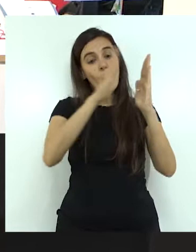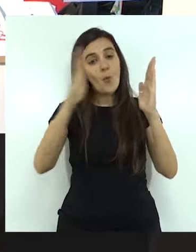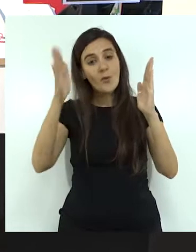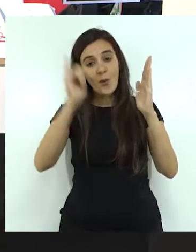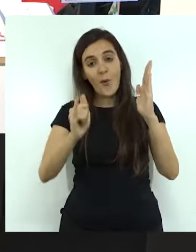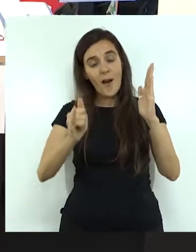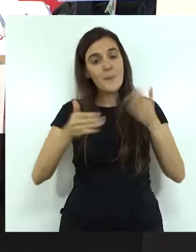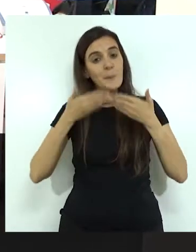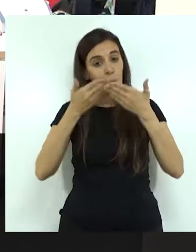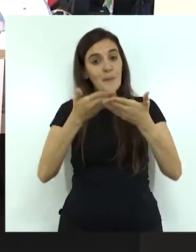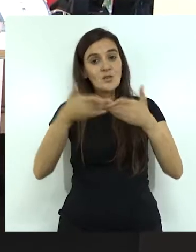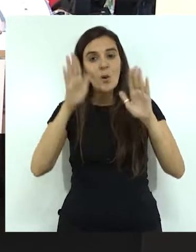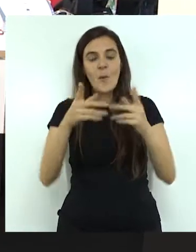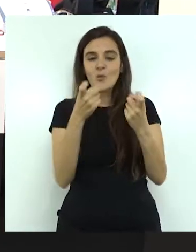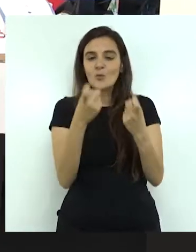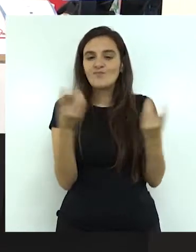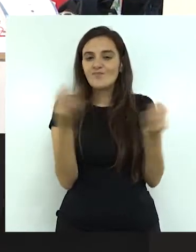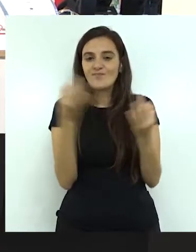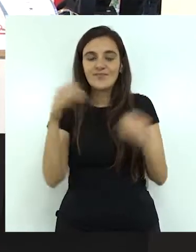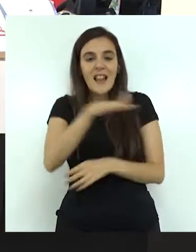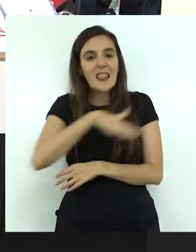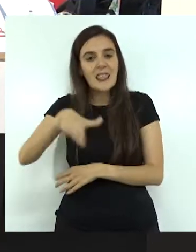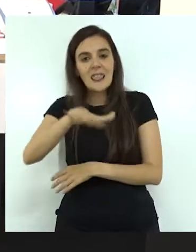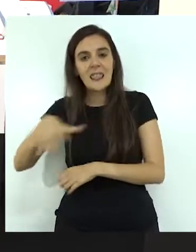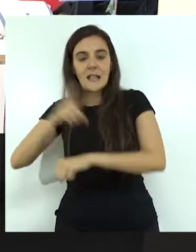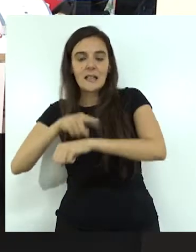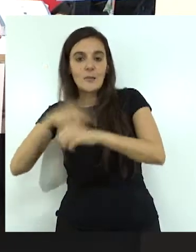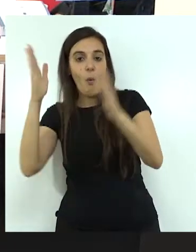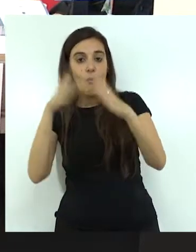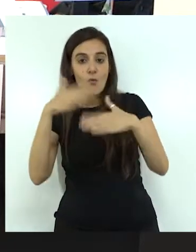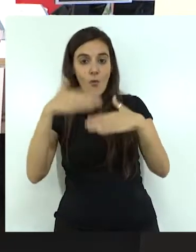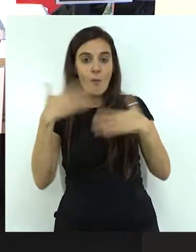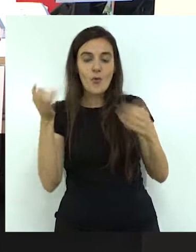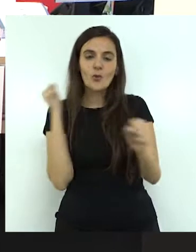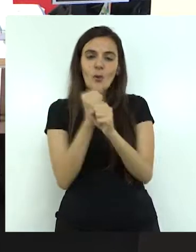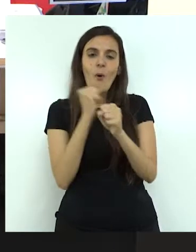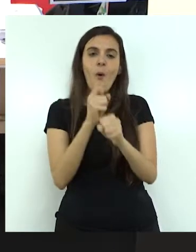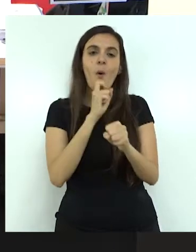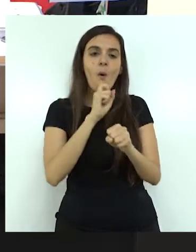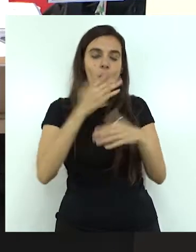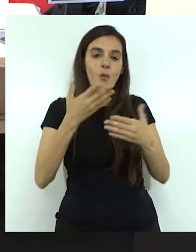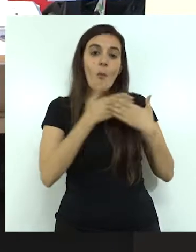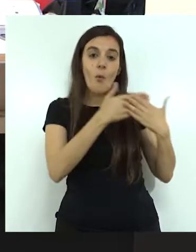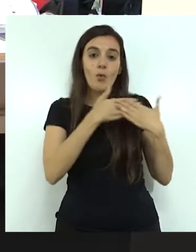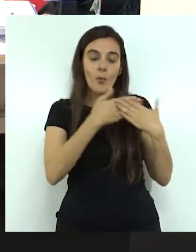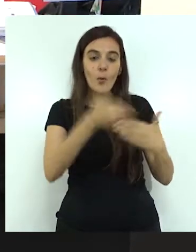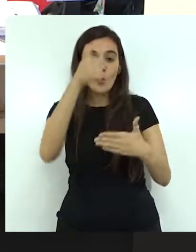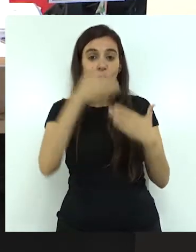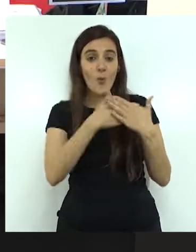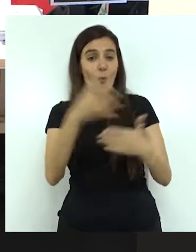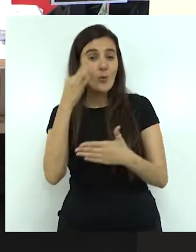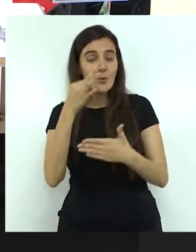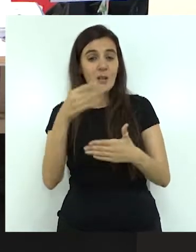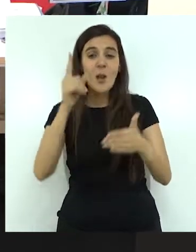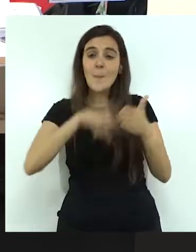pero no tenemos suficiente espacio ni tiempo para hacerlo entonces trabajamos en base a voluntarios y voluntarias llevamos el mes de abril